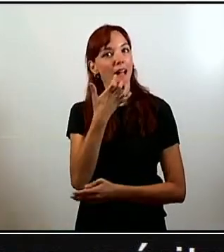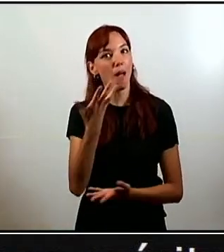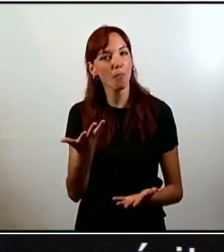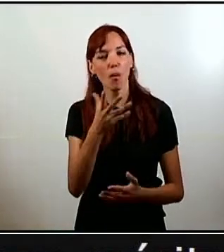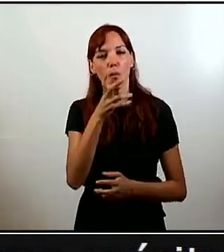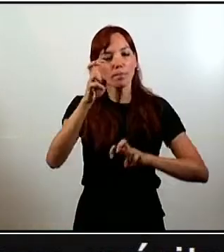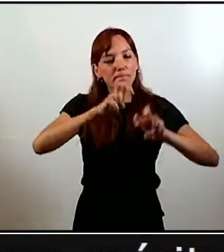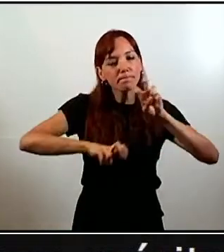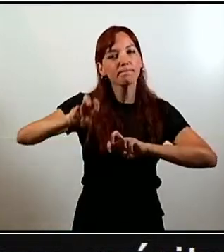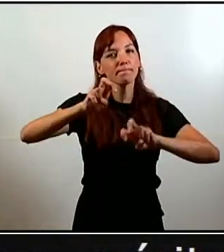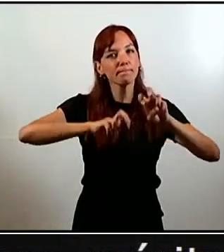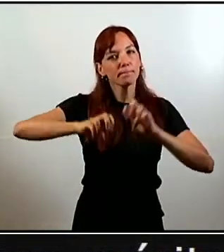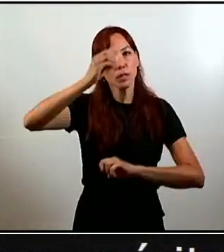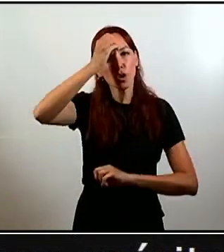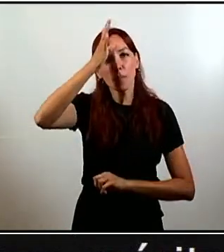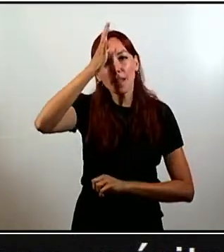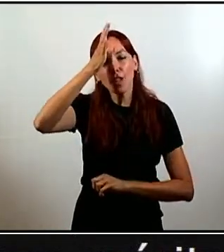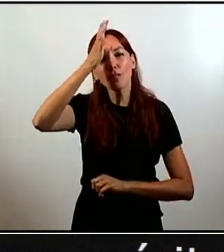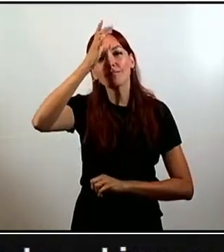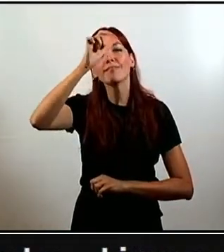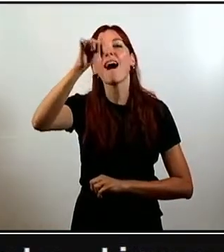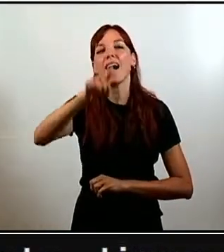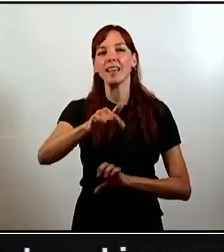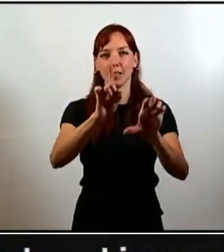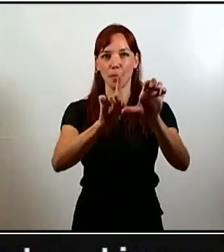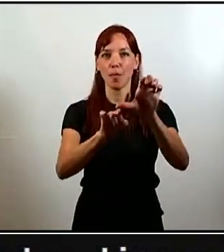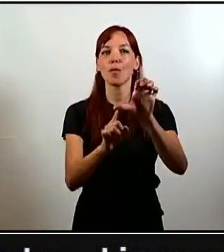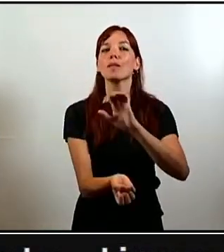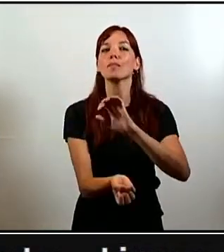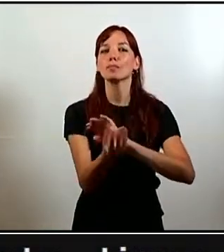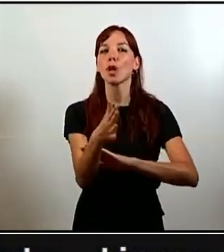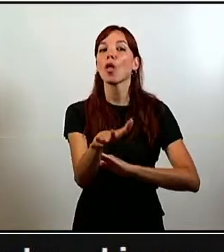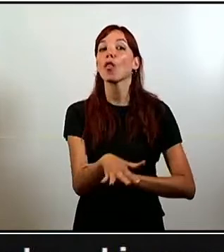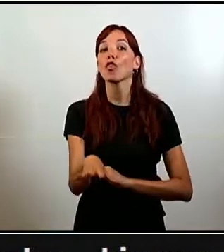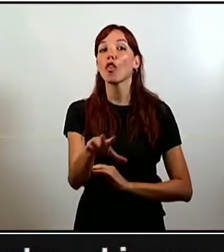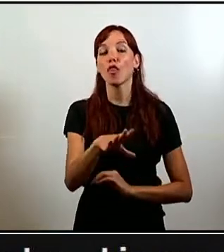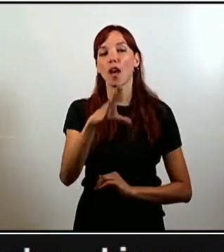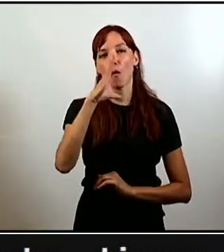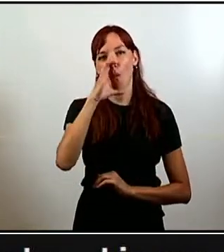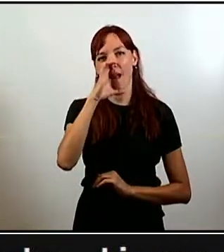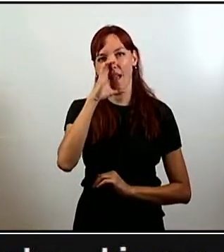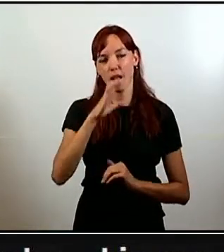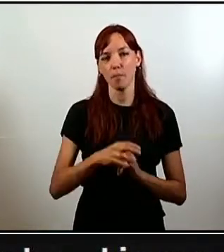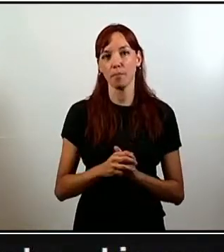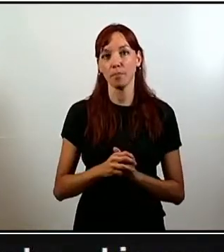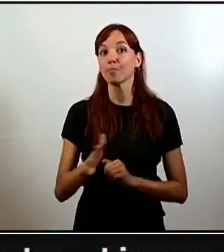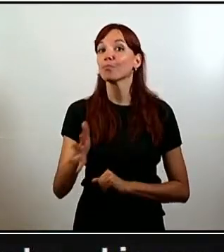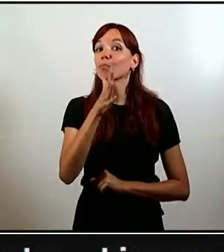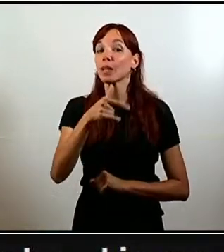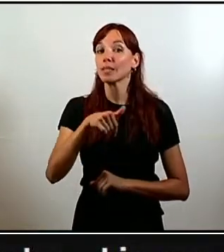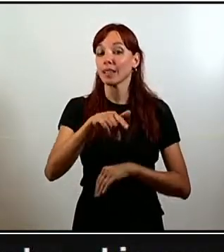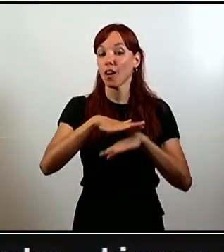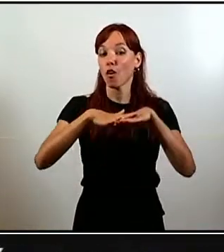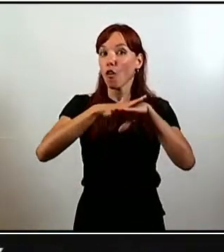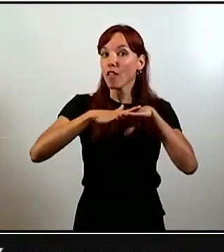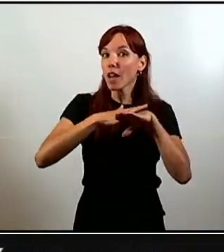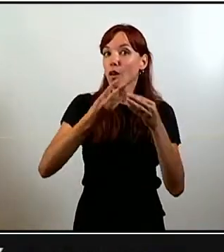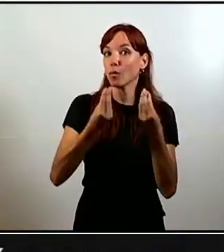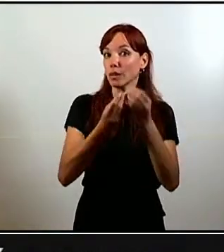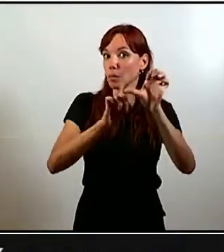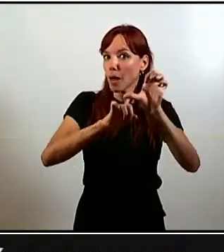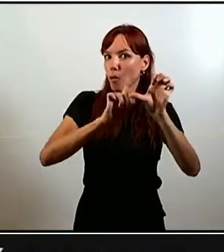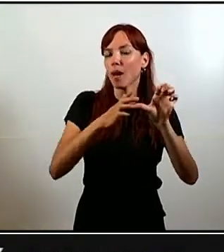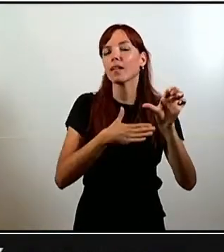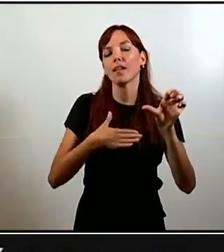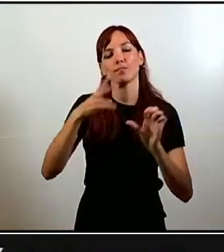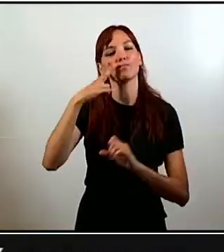conocimiento tiene marca extremeña y tiene sede en Guareña. Y por eso este Gobierno ha querido reconocer, como no